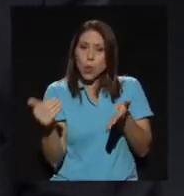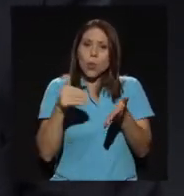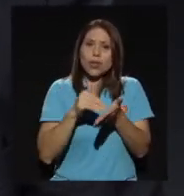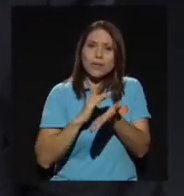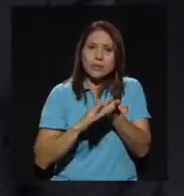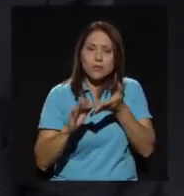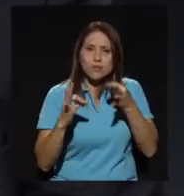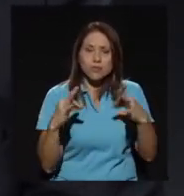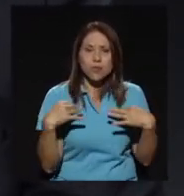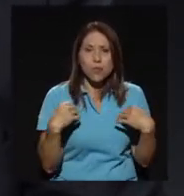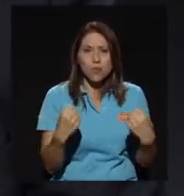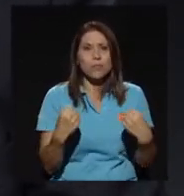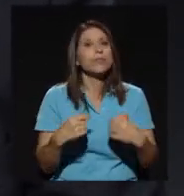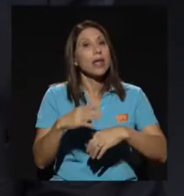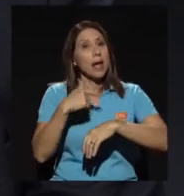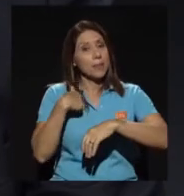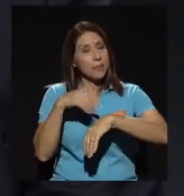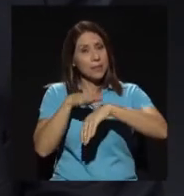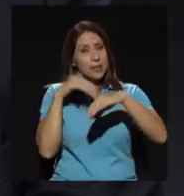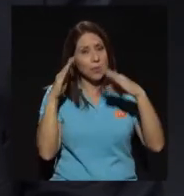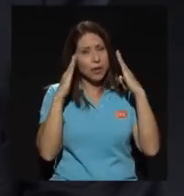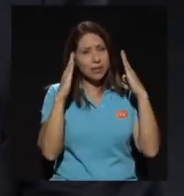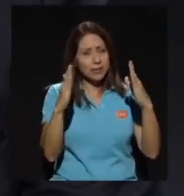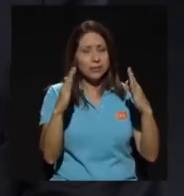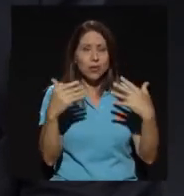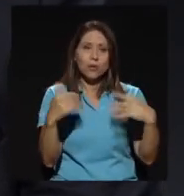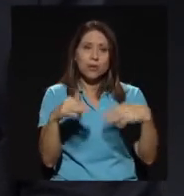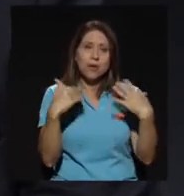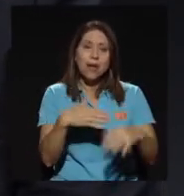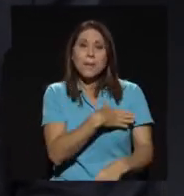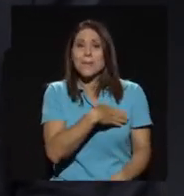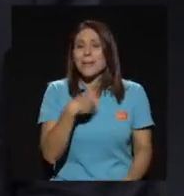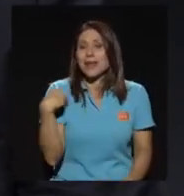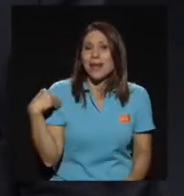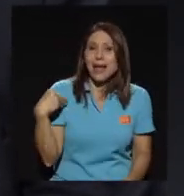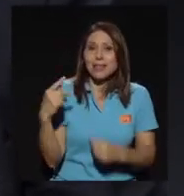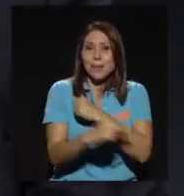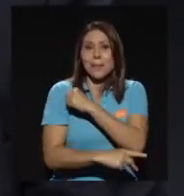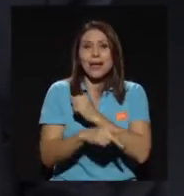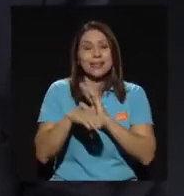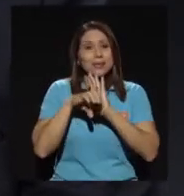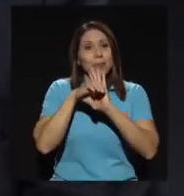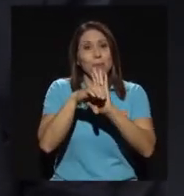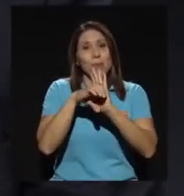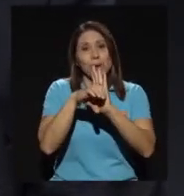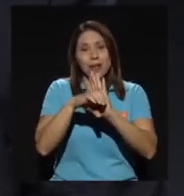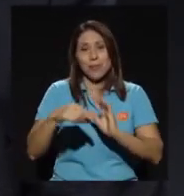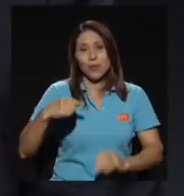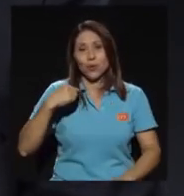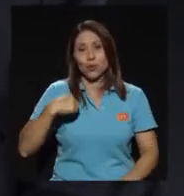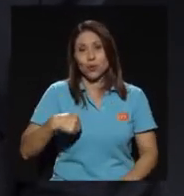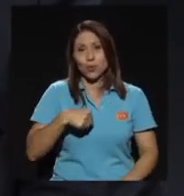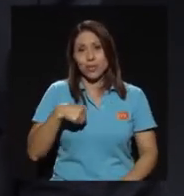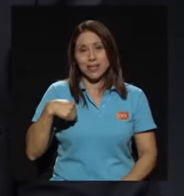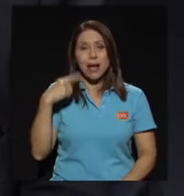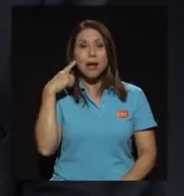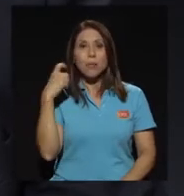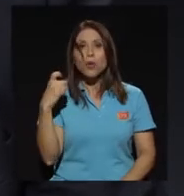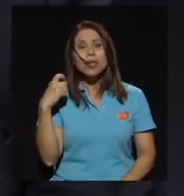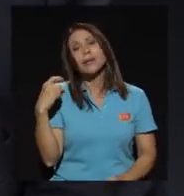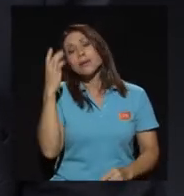que me permite el espacio mental también países como suiza que son pequeños pero son muy extras muy estratégicos